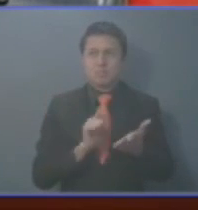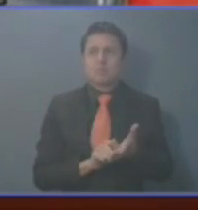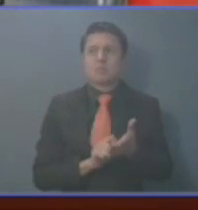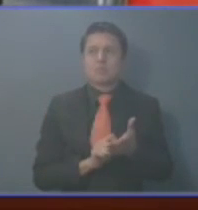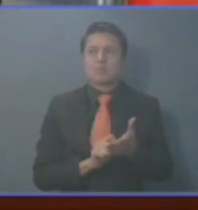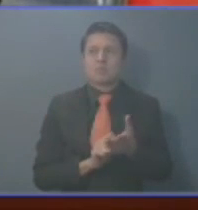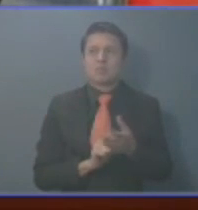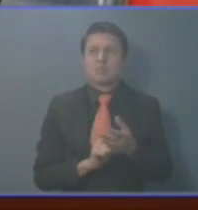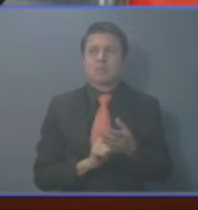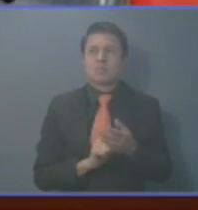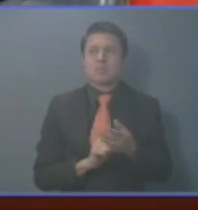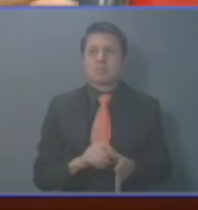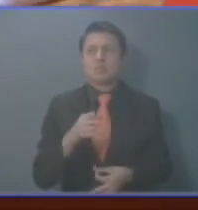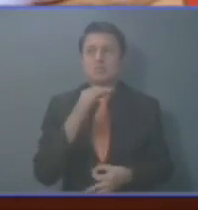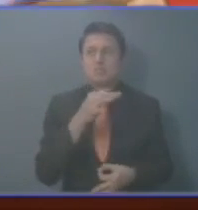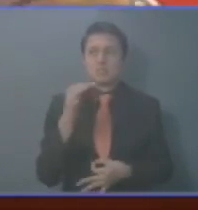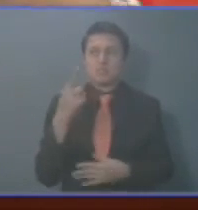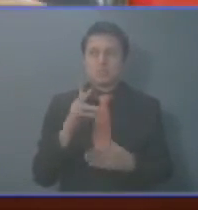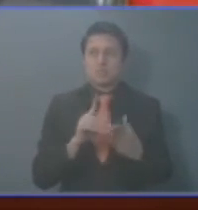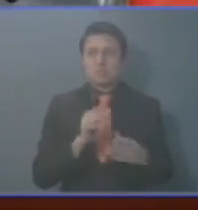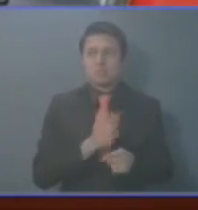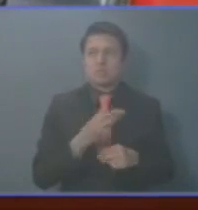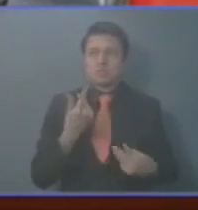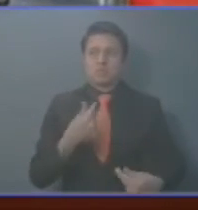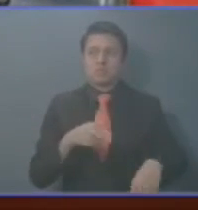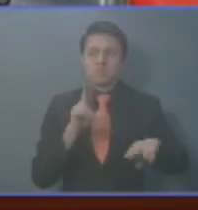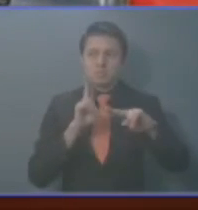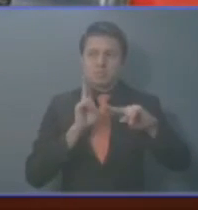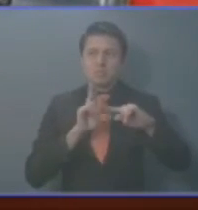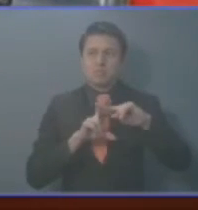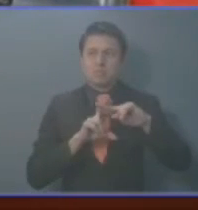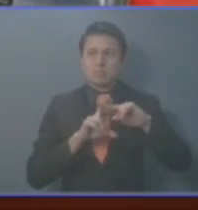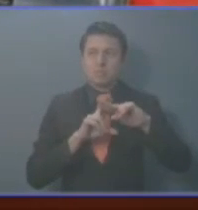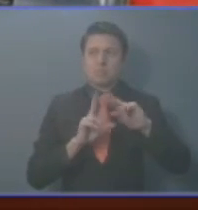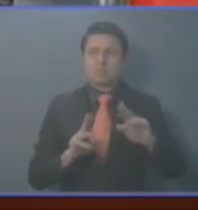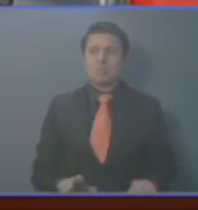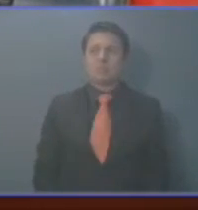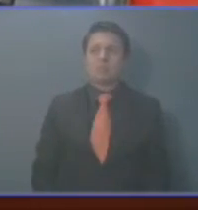y el membrete de diputados de Alianza Republicana Nacionalista, señor